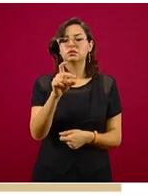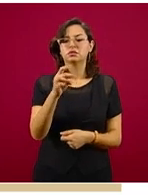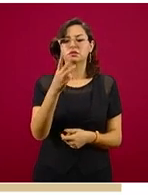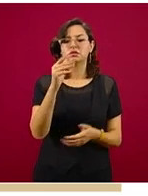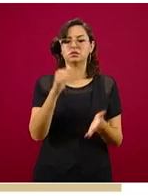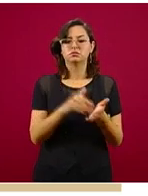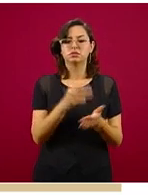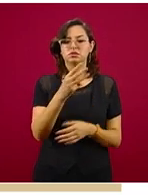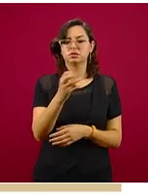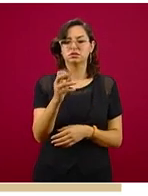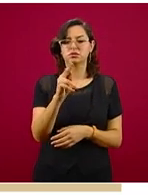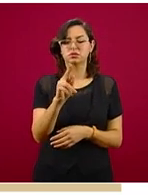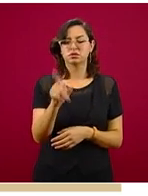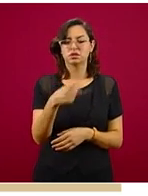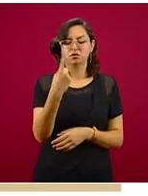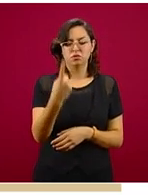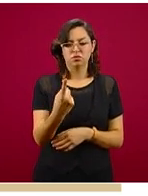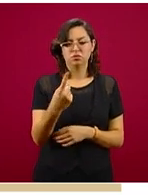133,381 al día de ayer.